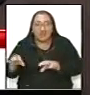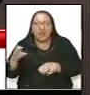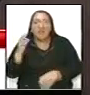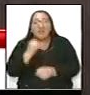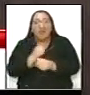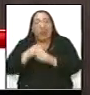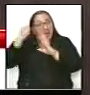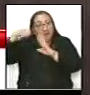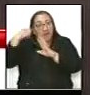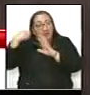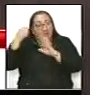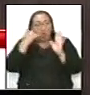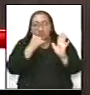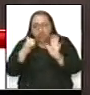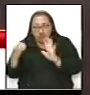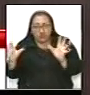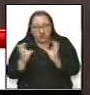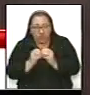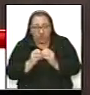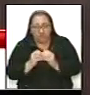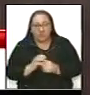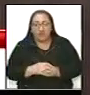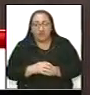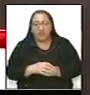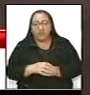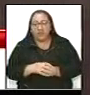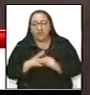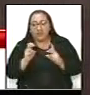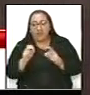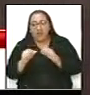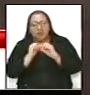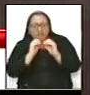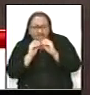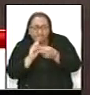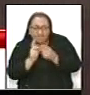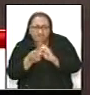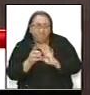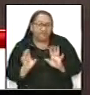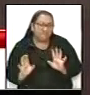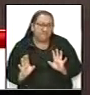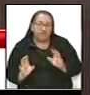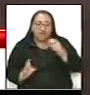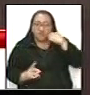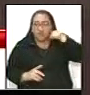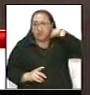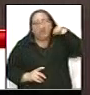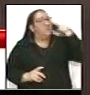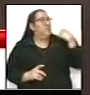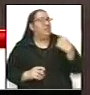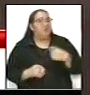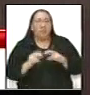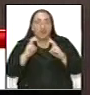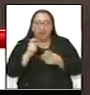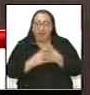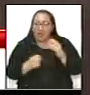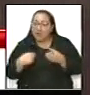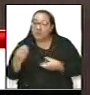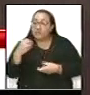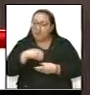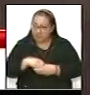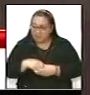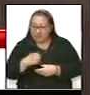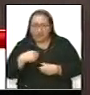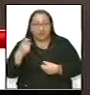cinematográfica o audiovisual. Es un tema que habría que hacer un cambio para que el tema, pues, los que están involucrados son